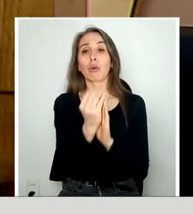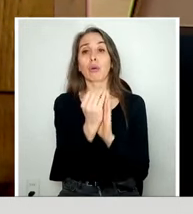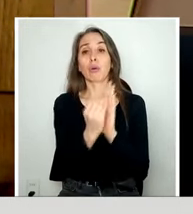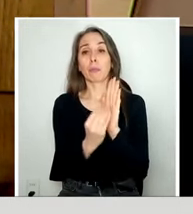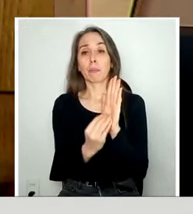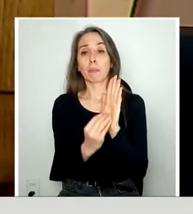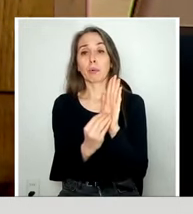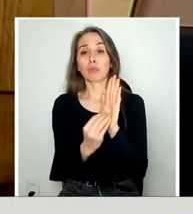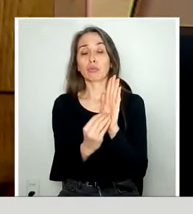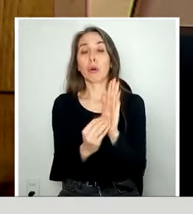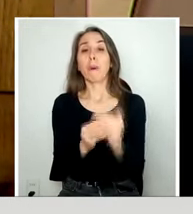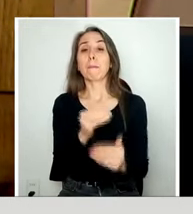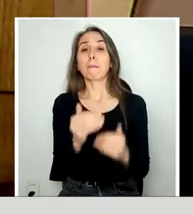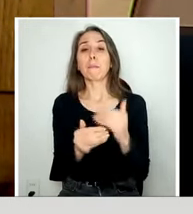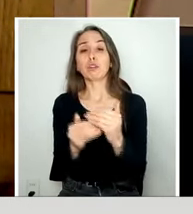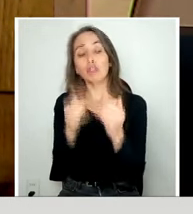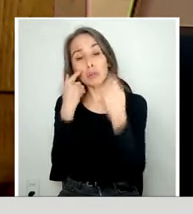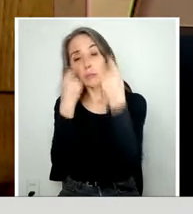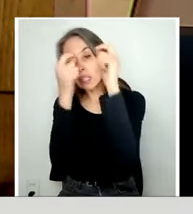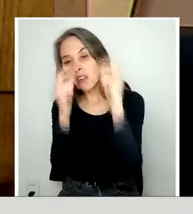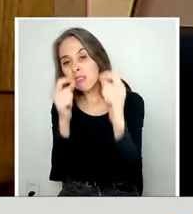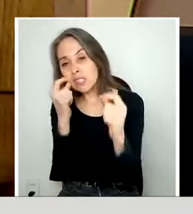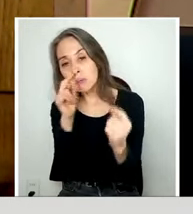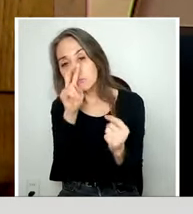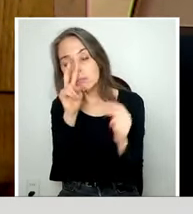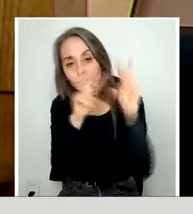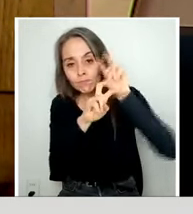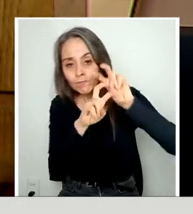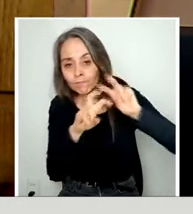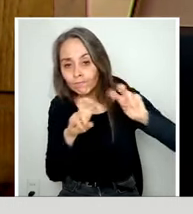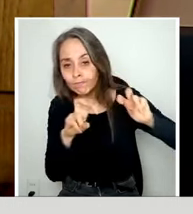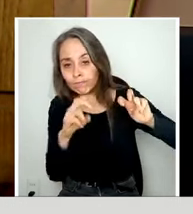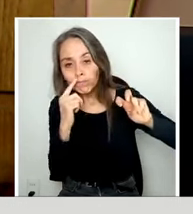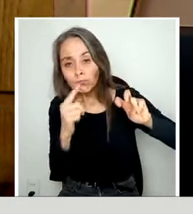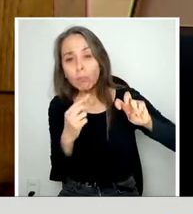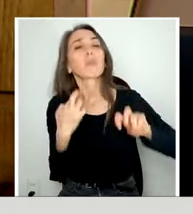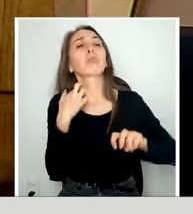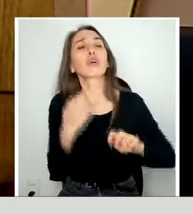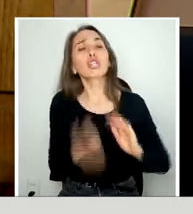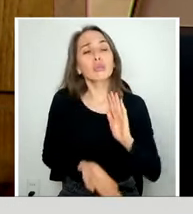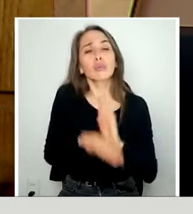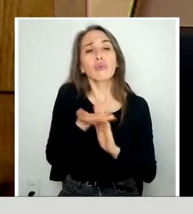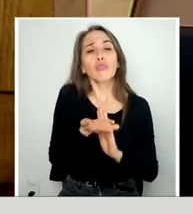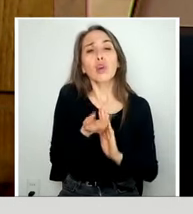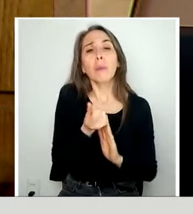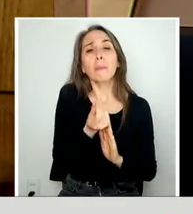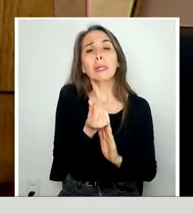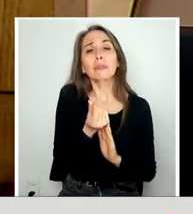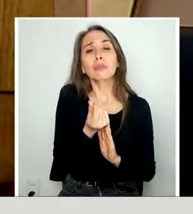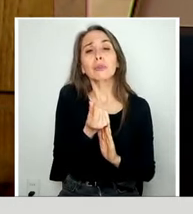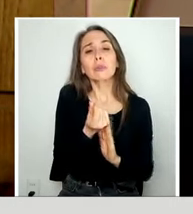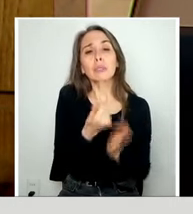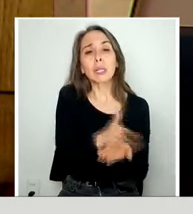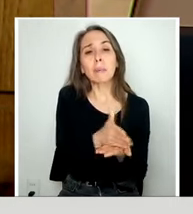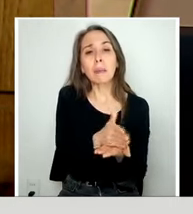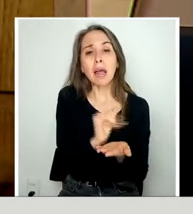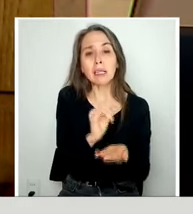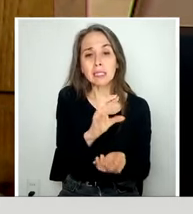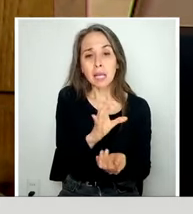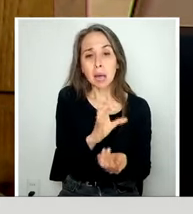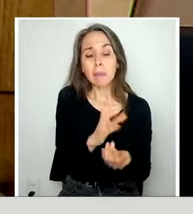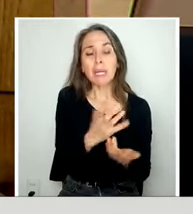proceso de verificación de la elevación de costos en el cual